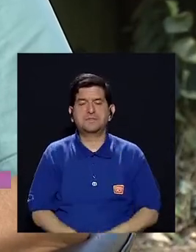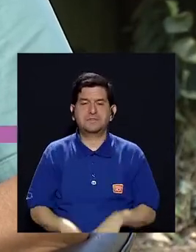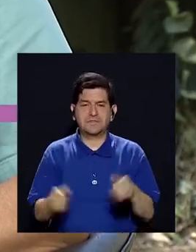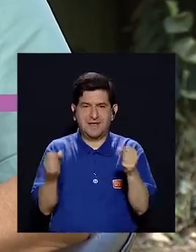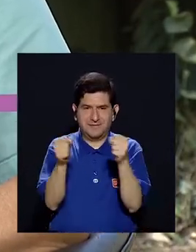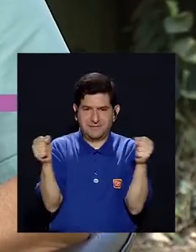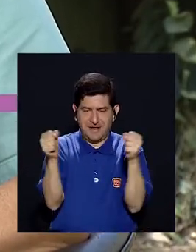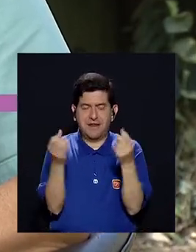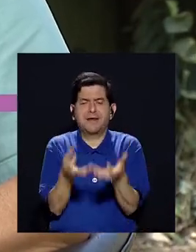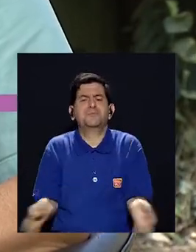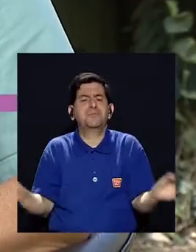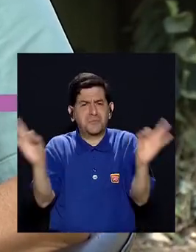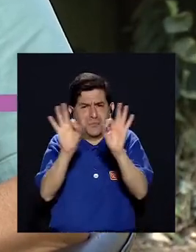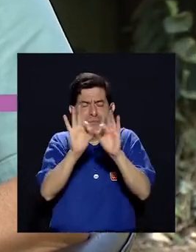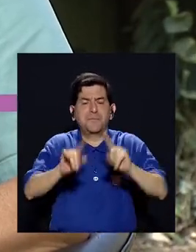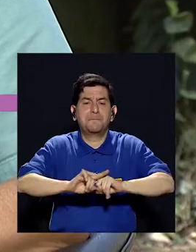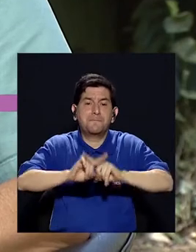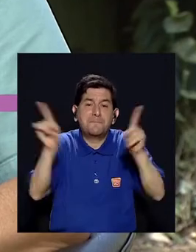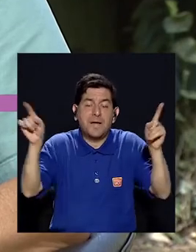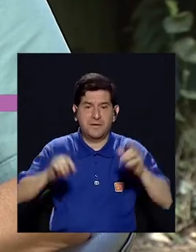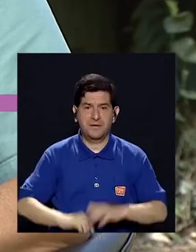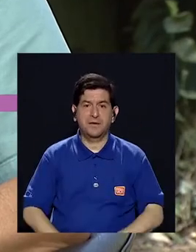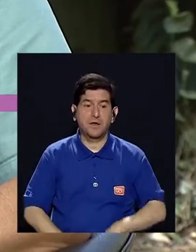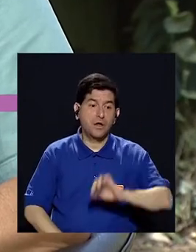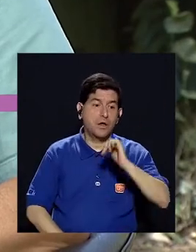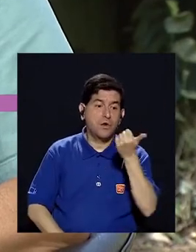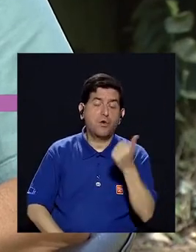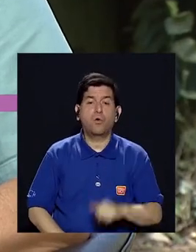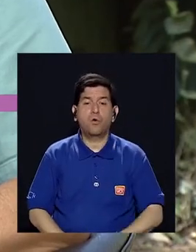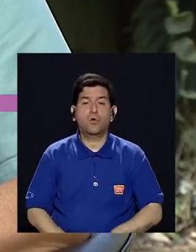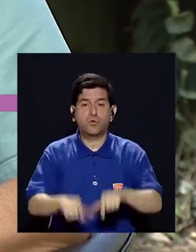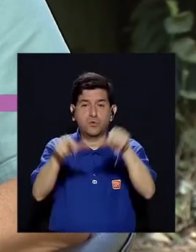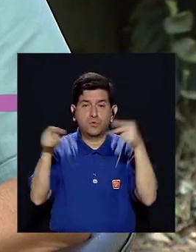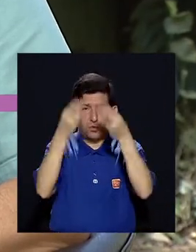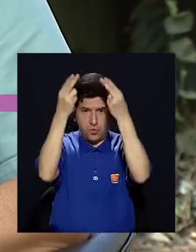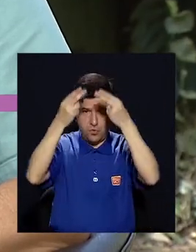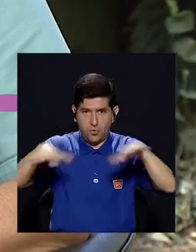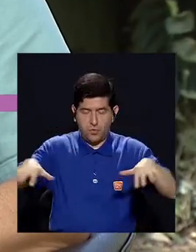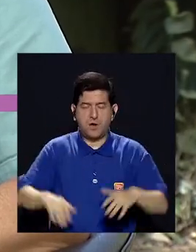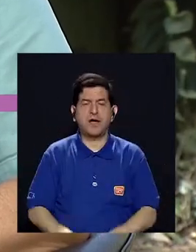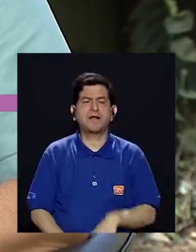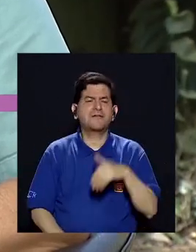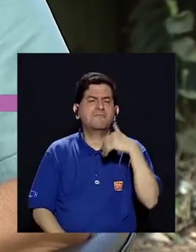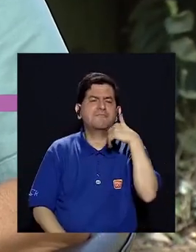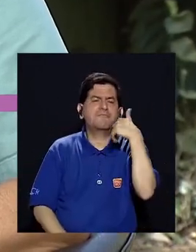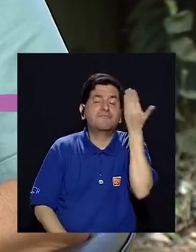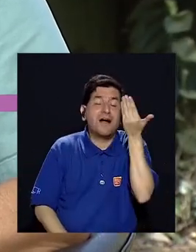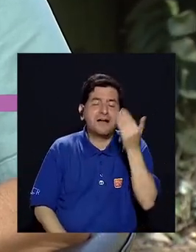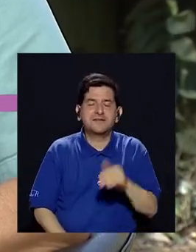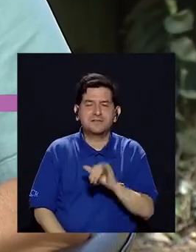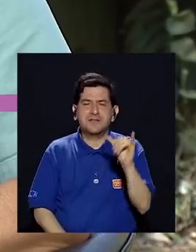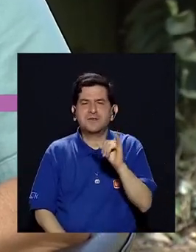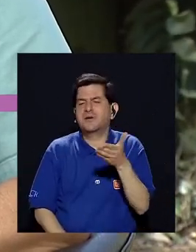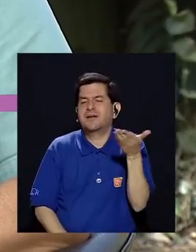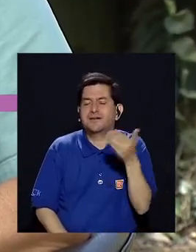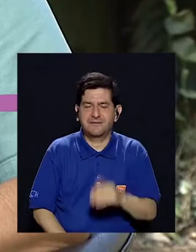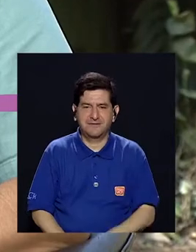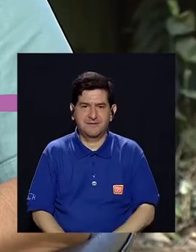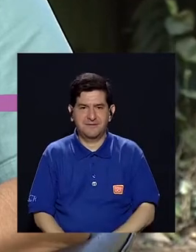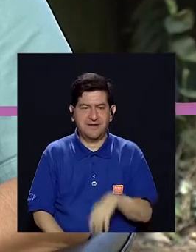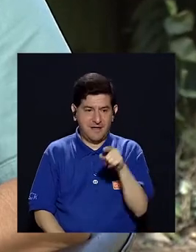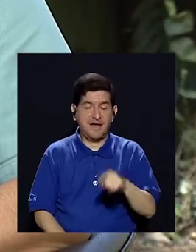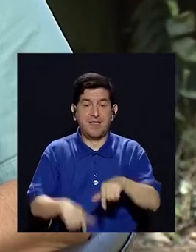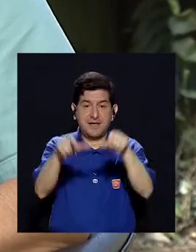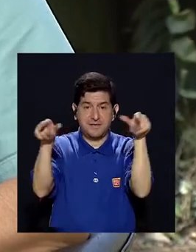casa. Eso es muy importante. Pero también está otra página web que es tan fácil como. Está tan fácil como es la